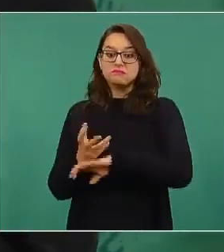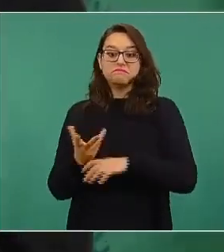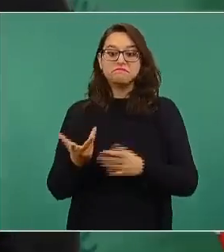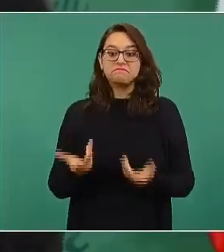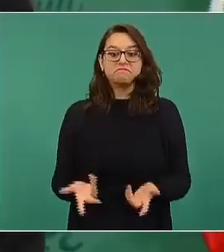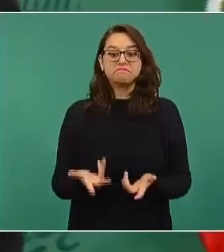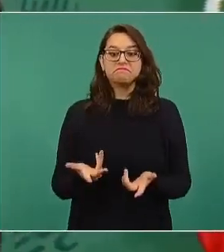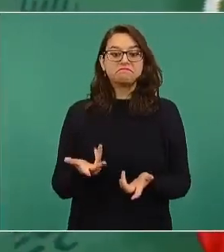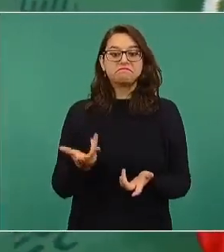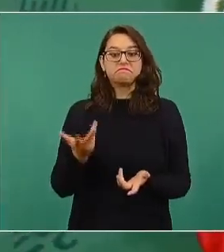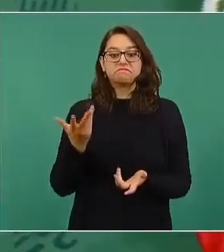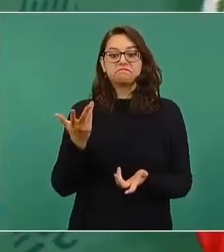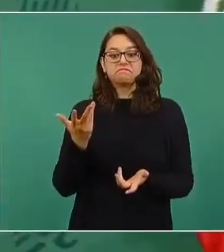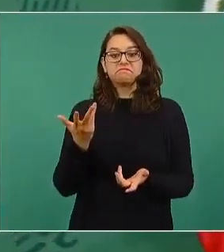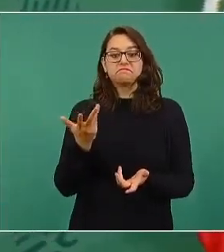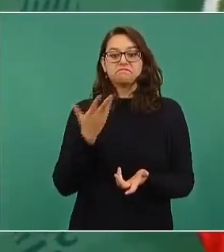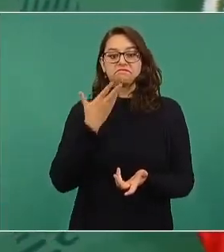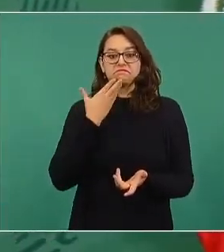se habían presentado